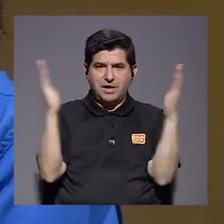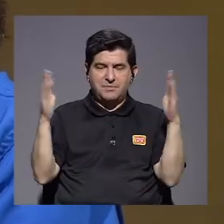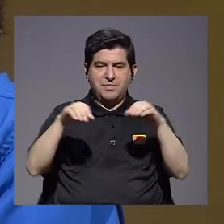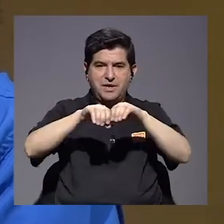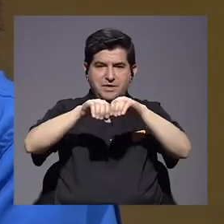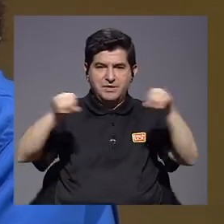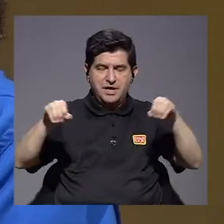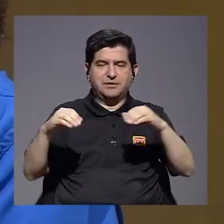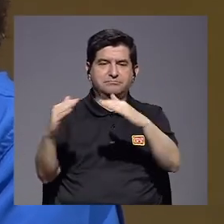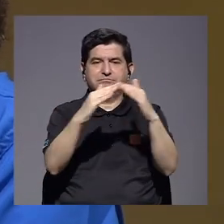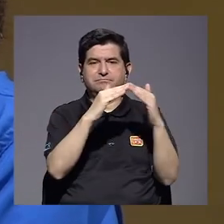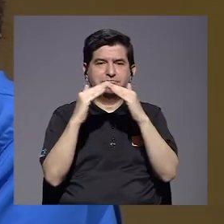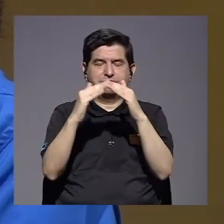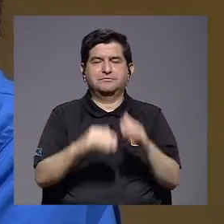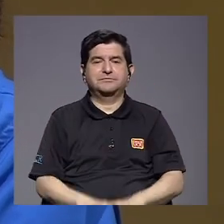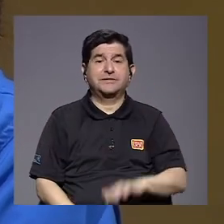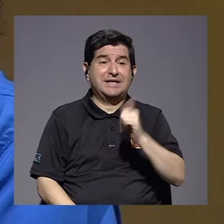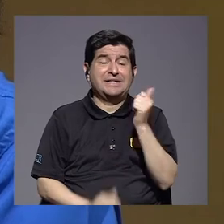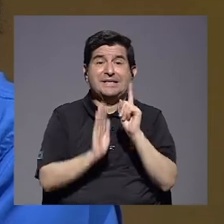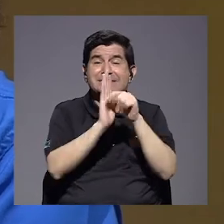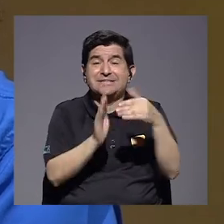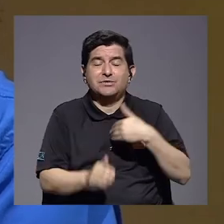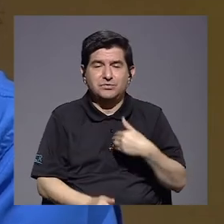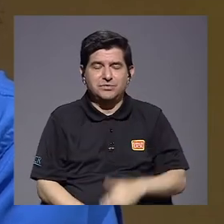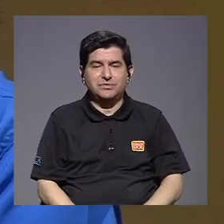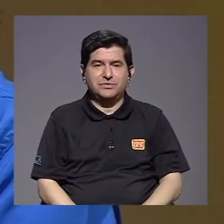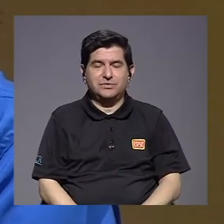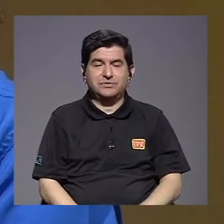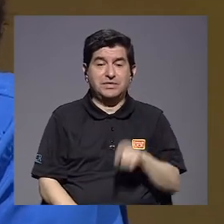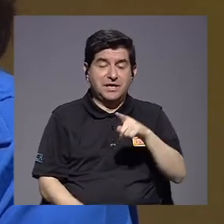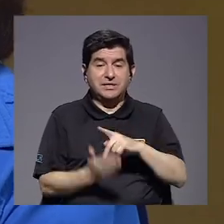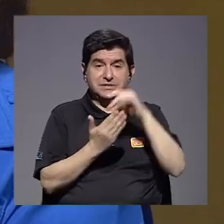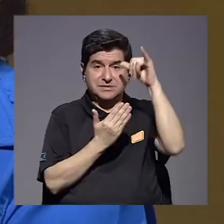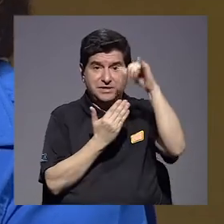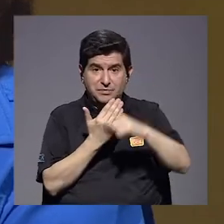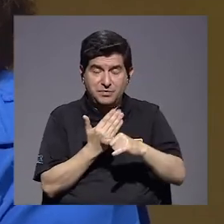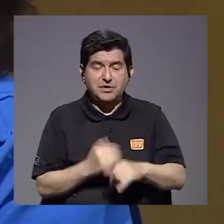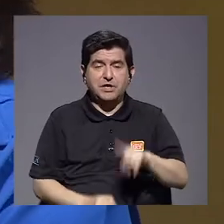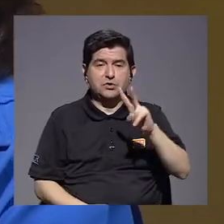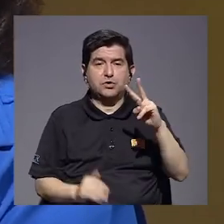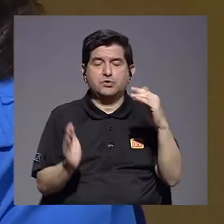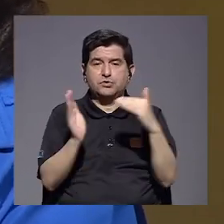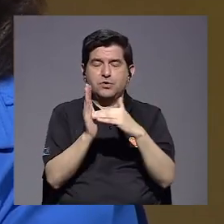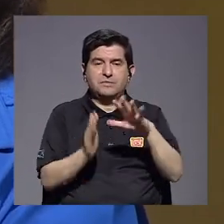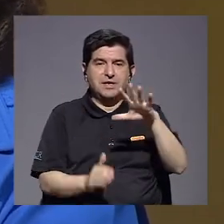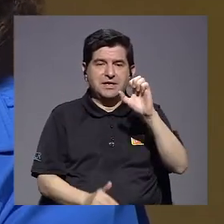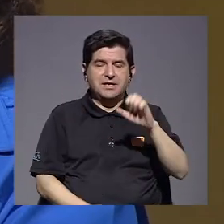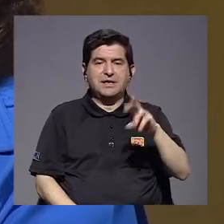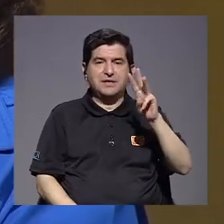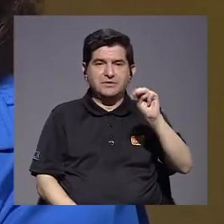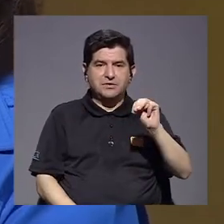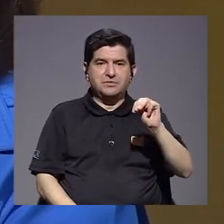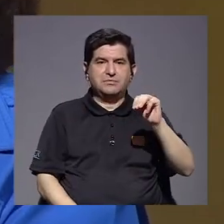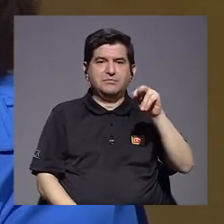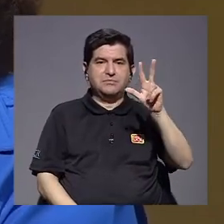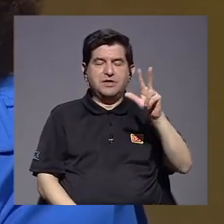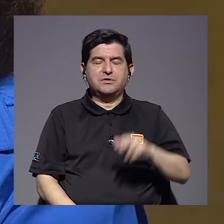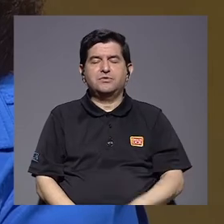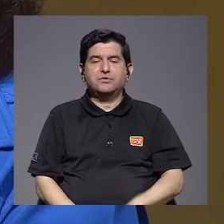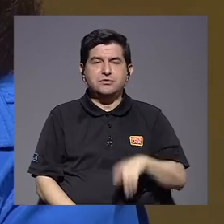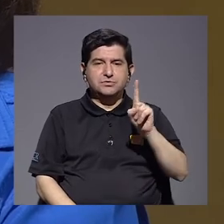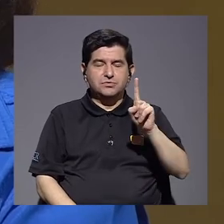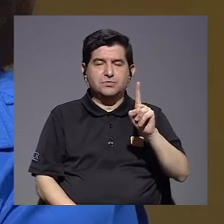del acueducto metropolitano. Me quedan como 10 segundos. El PAM. Y es un proyecto para traer 2.500 litros por segundo desde